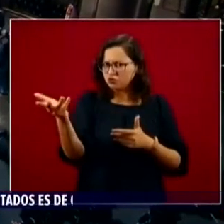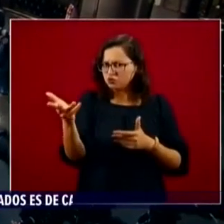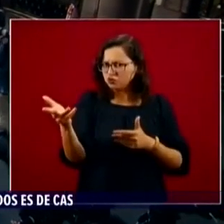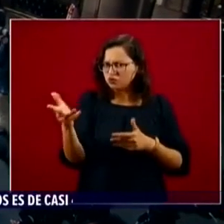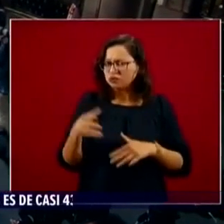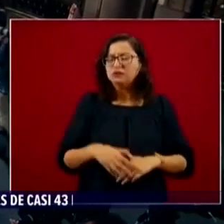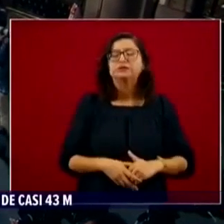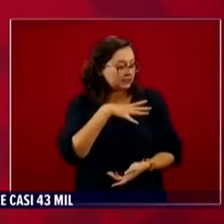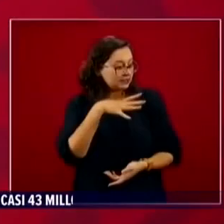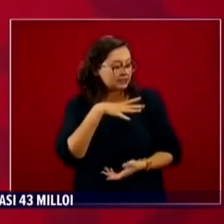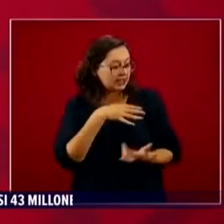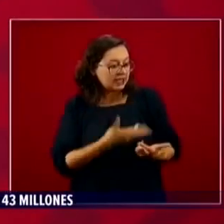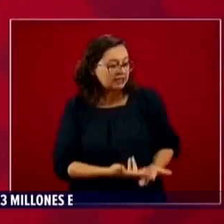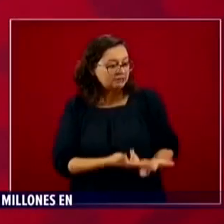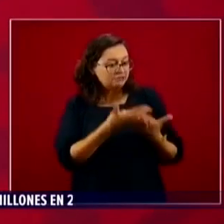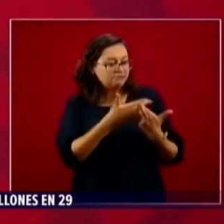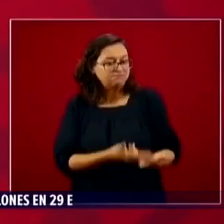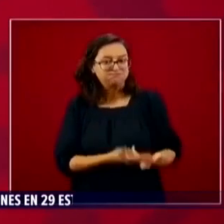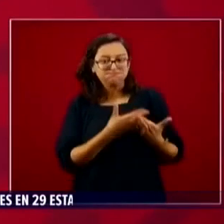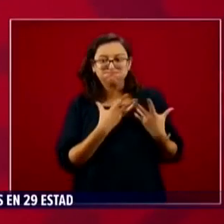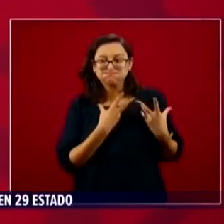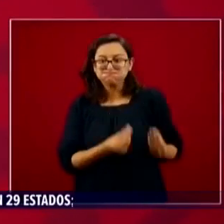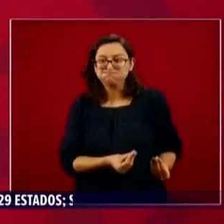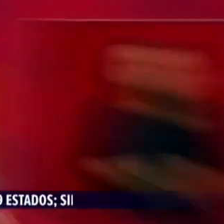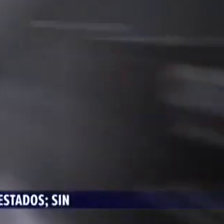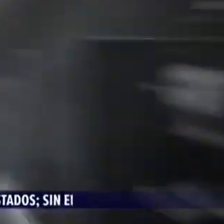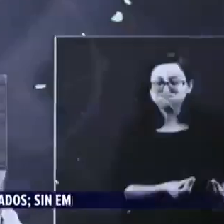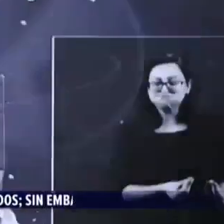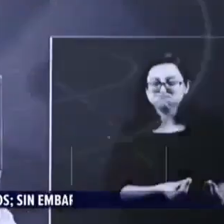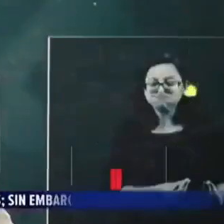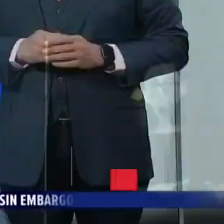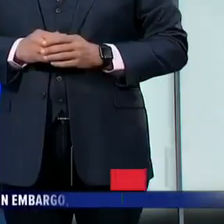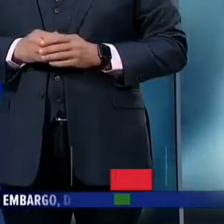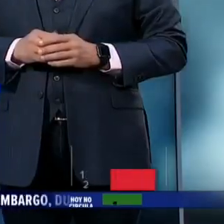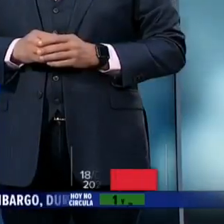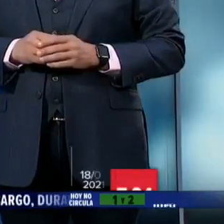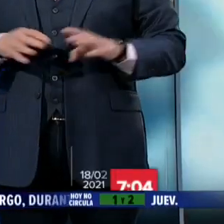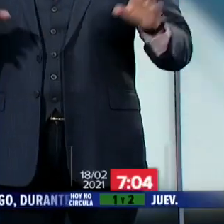30 años. Hay gas de sobra. Bueno,